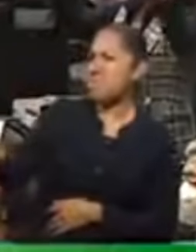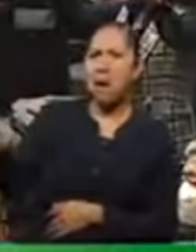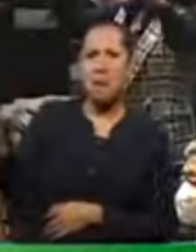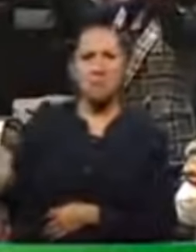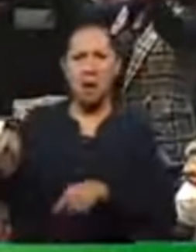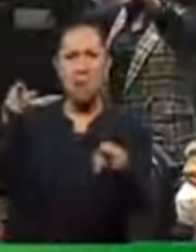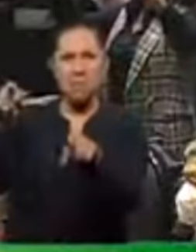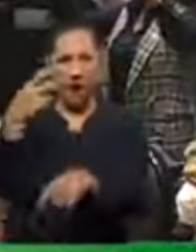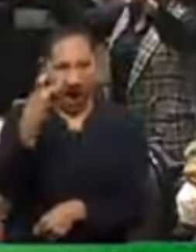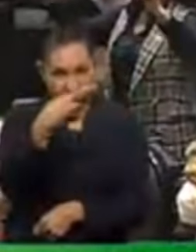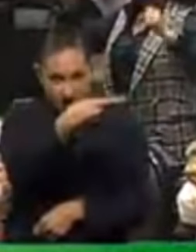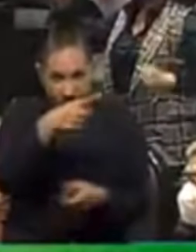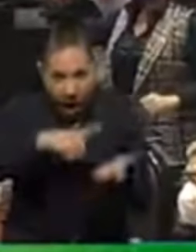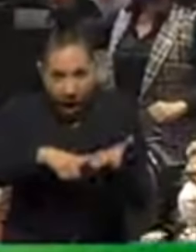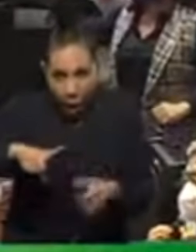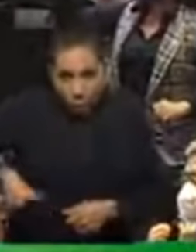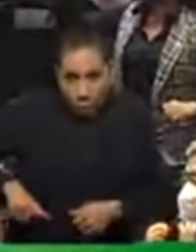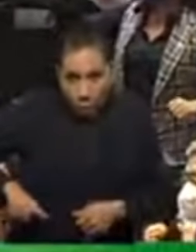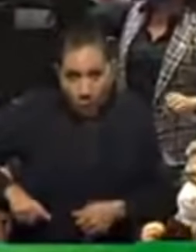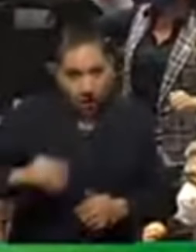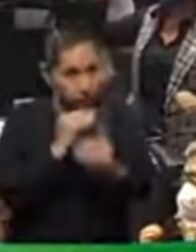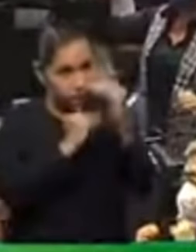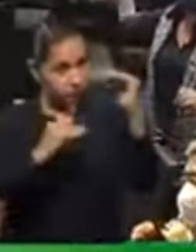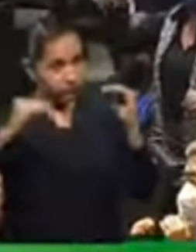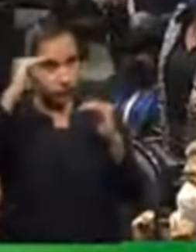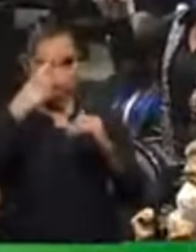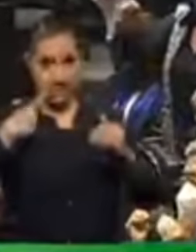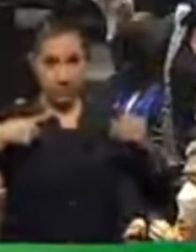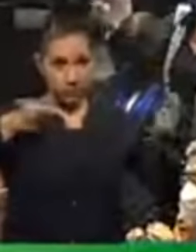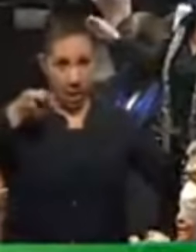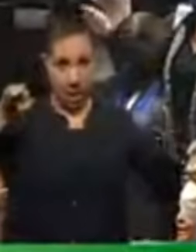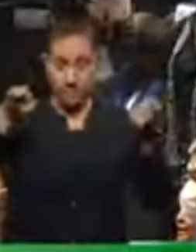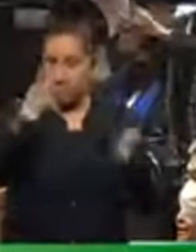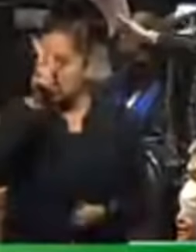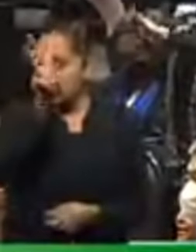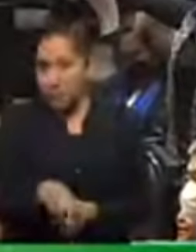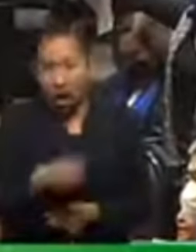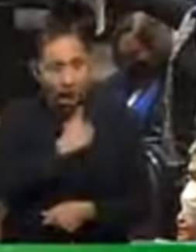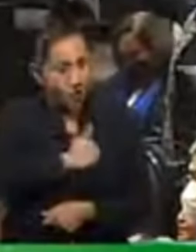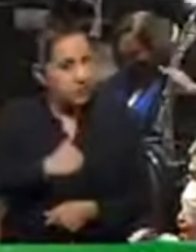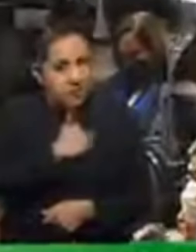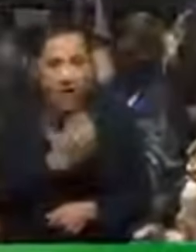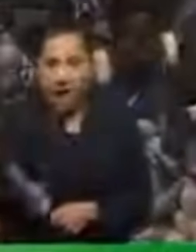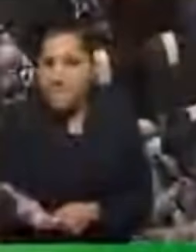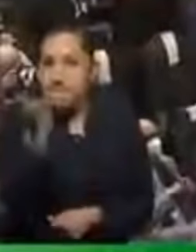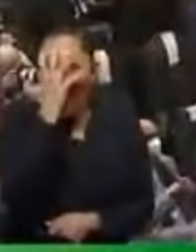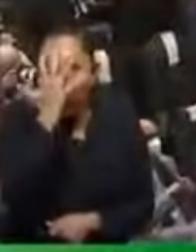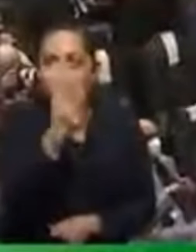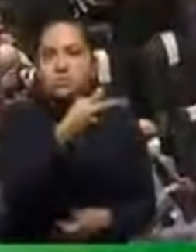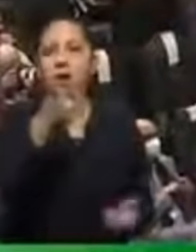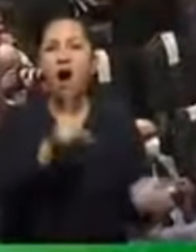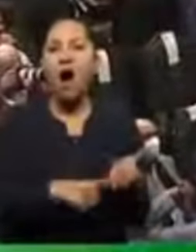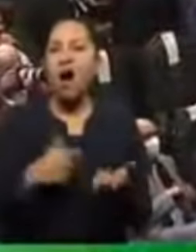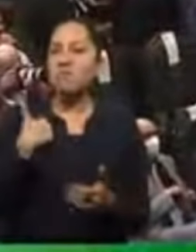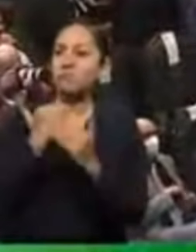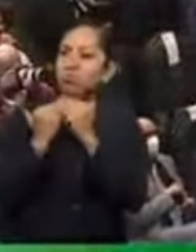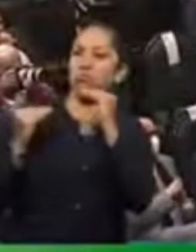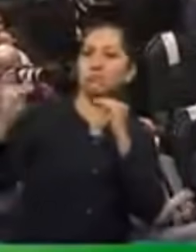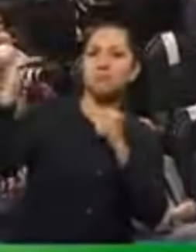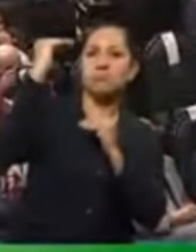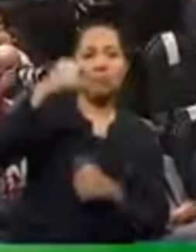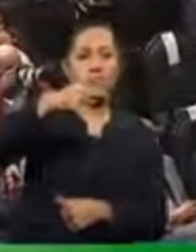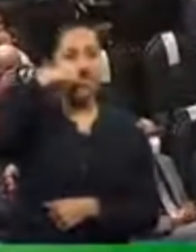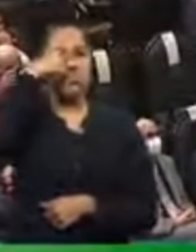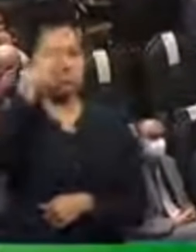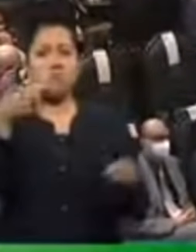para un funcionario de la República. Es de una desvergüenza inaudita, de una arrogancia absoluta y